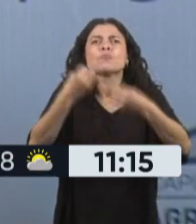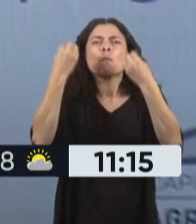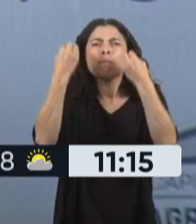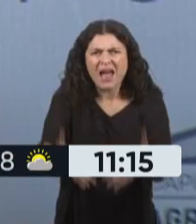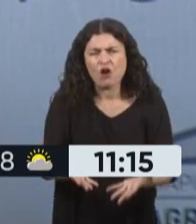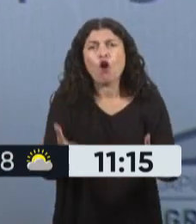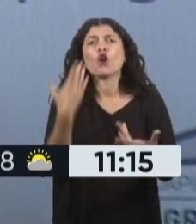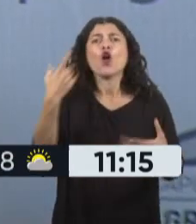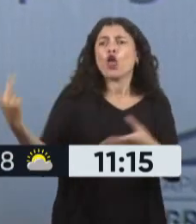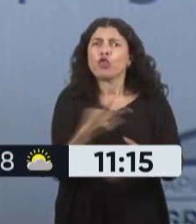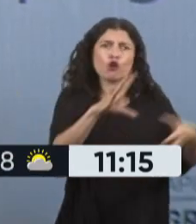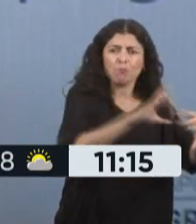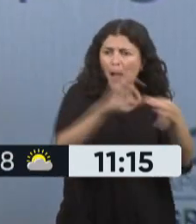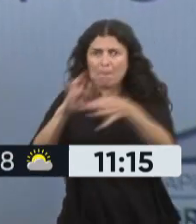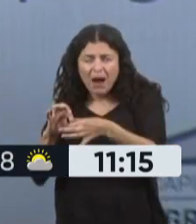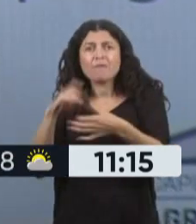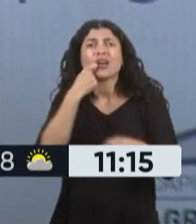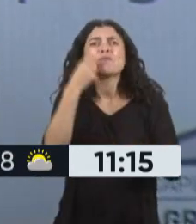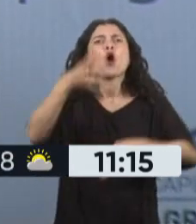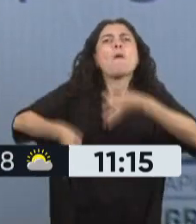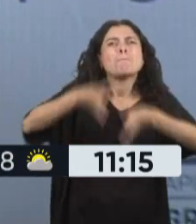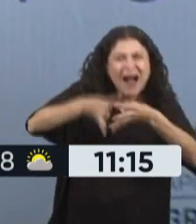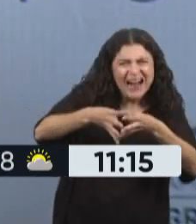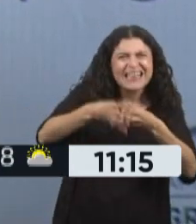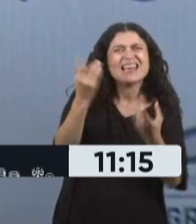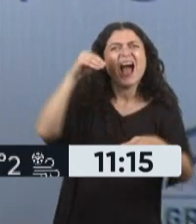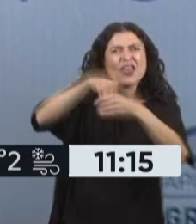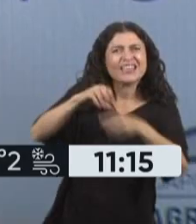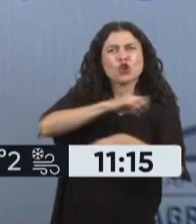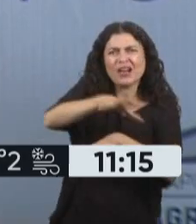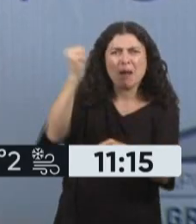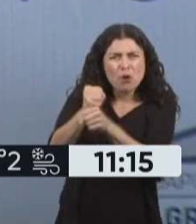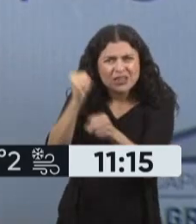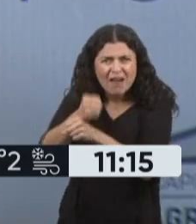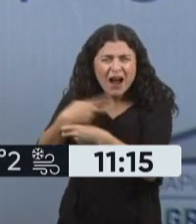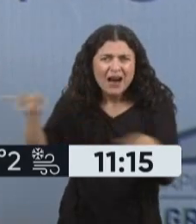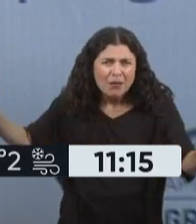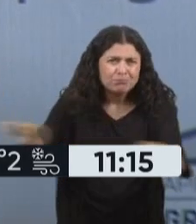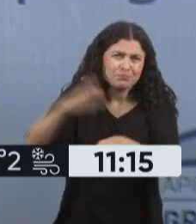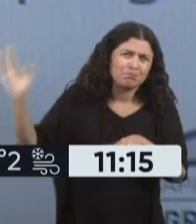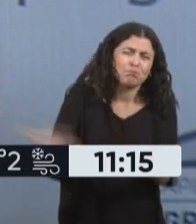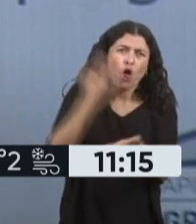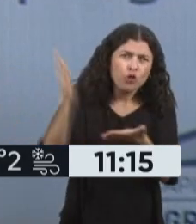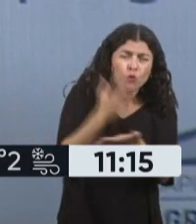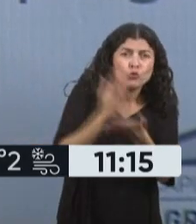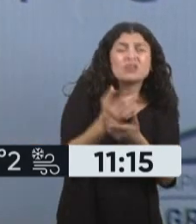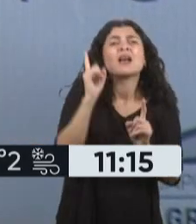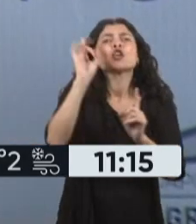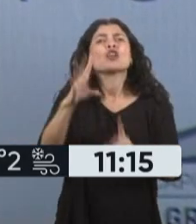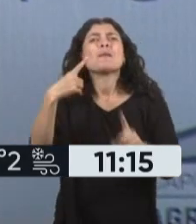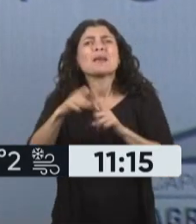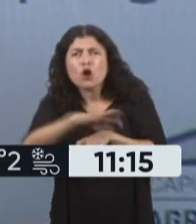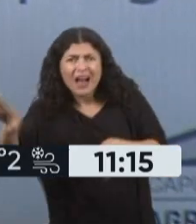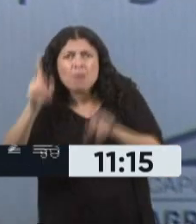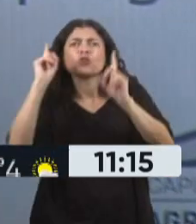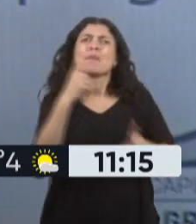primaria. Tan solo una cosechadora involucra cientos de sectores económicos diferentes, desde la metalurgia hasta el desarrollo del software, y